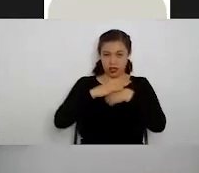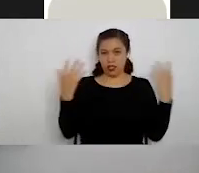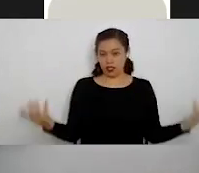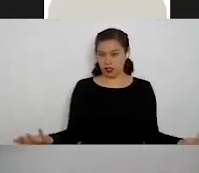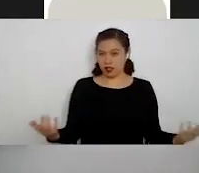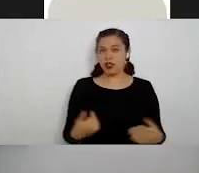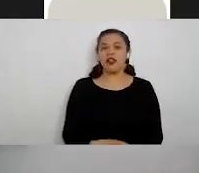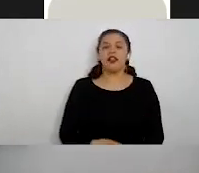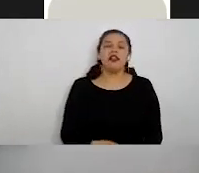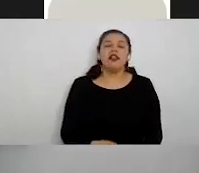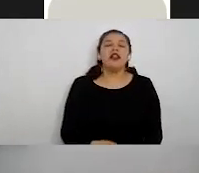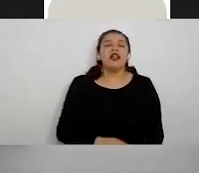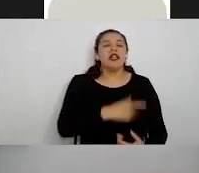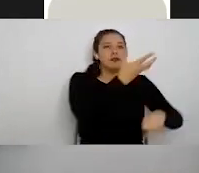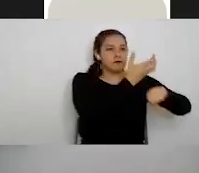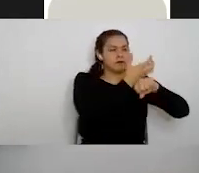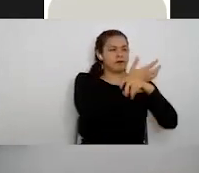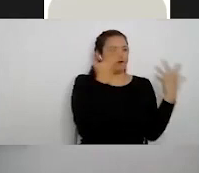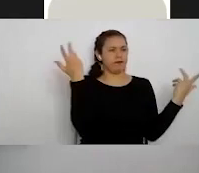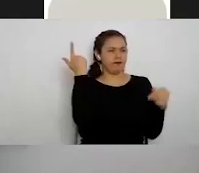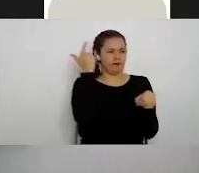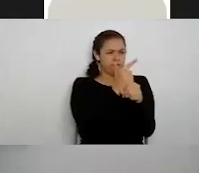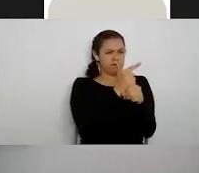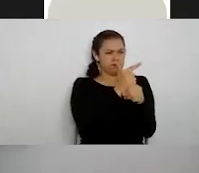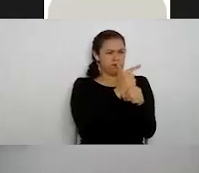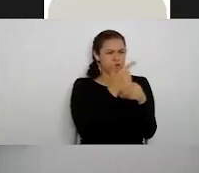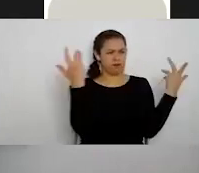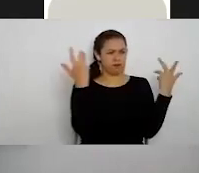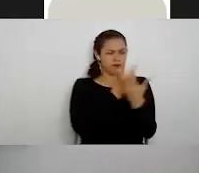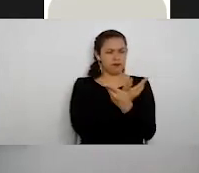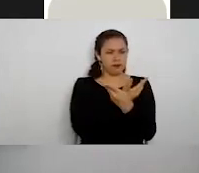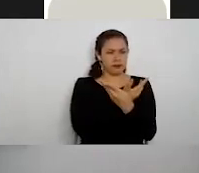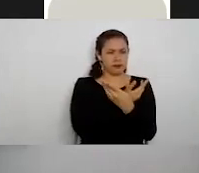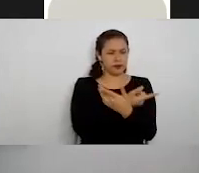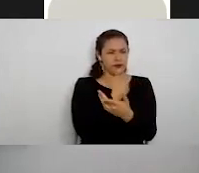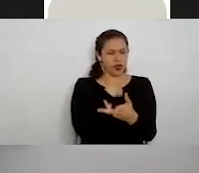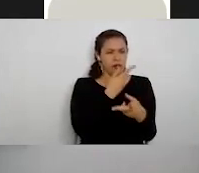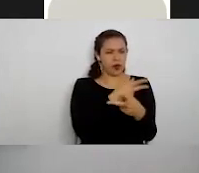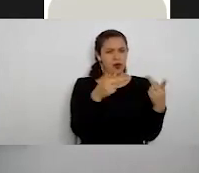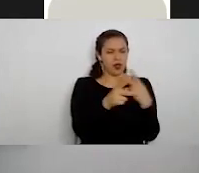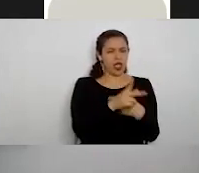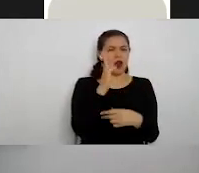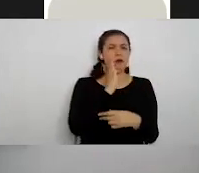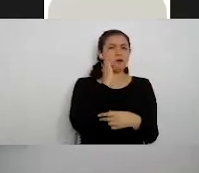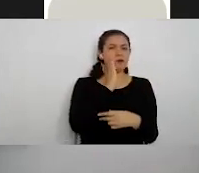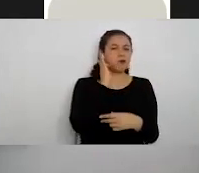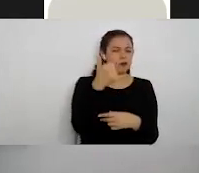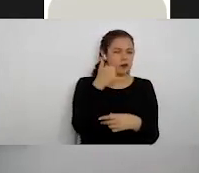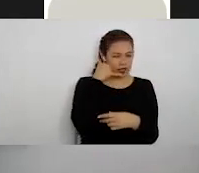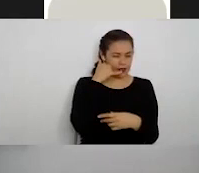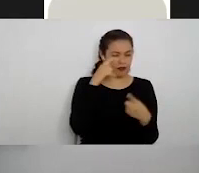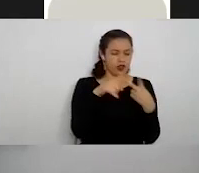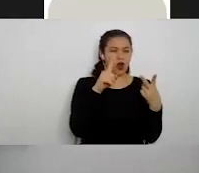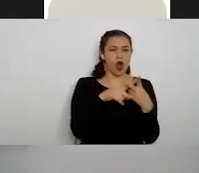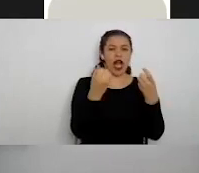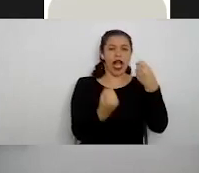fue que Estados Unidos se dio cuenta de que para producir, por ejemplo, iPhones o para producir los Tesla